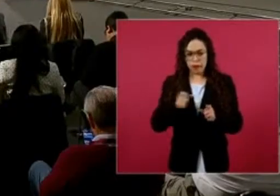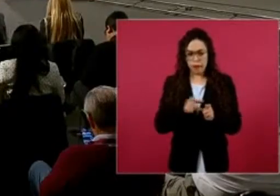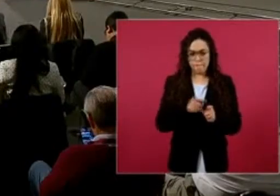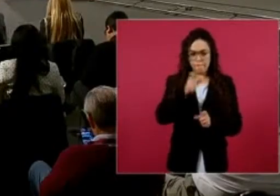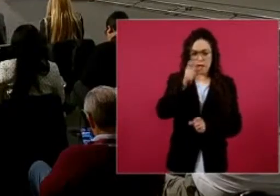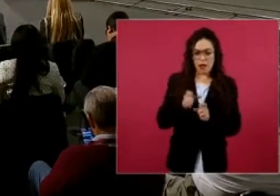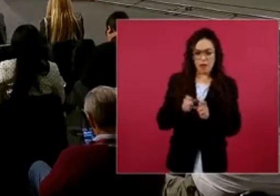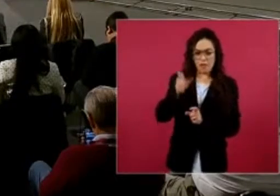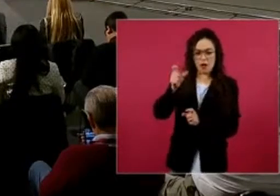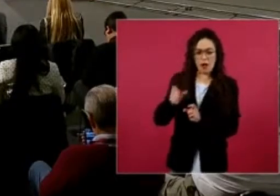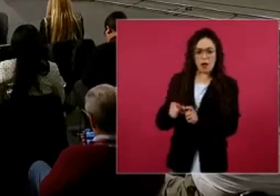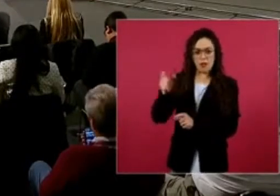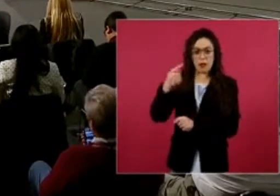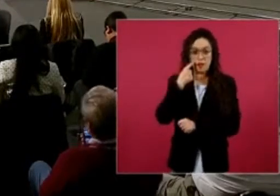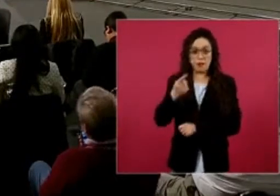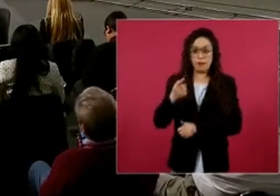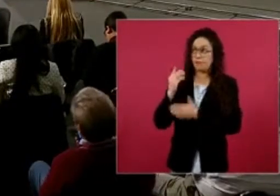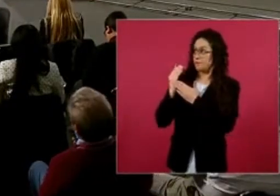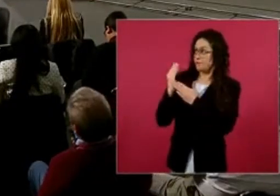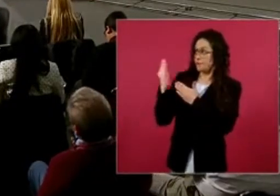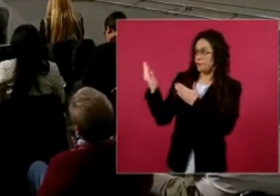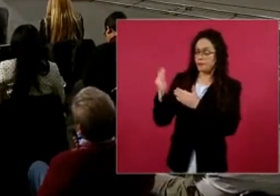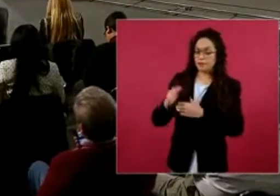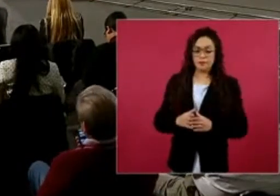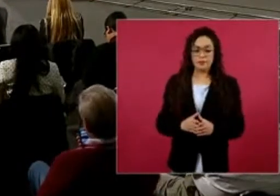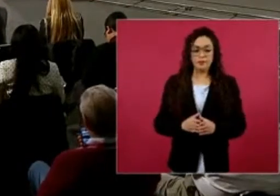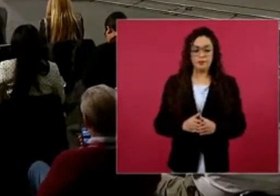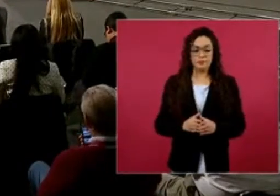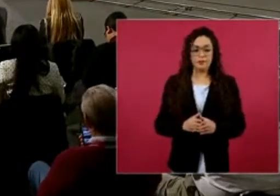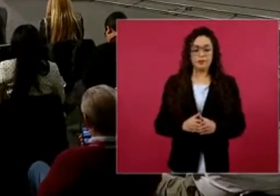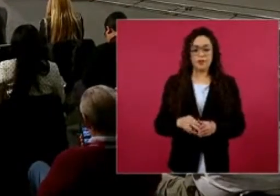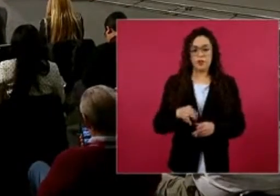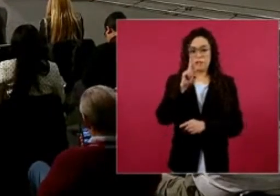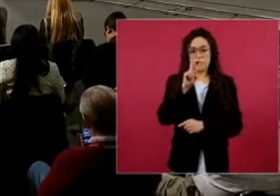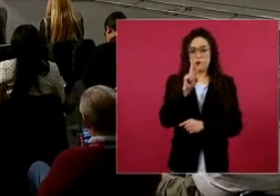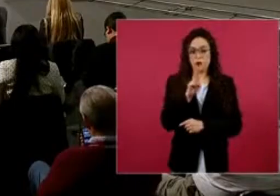Esto es lo que se recaudó en el 18, 2 billones,